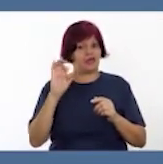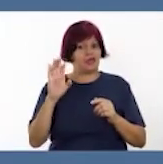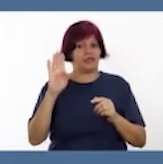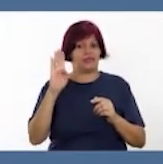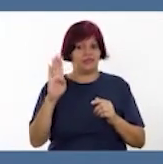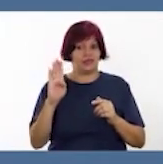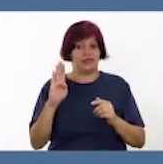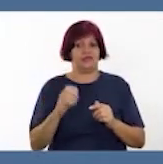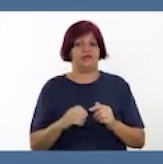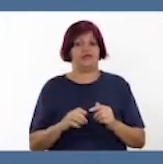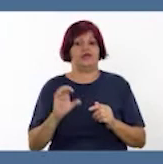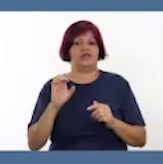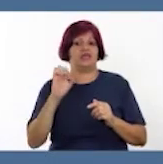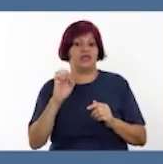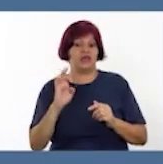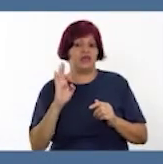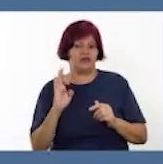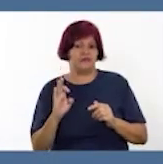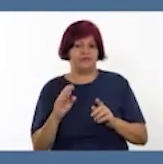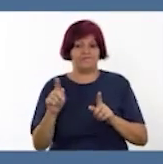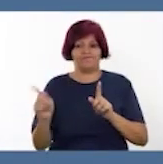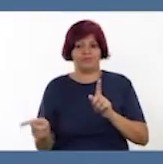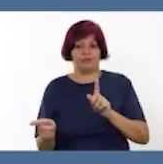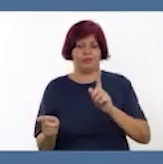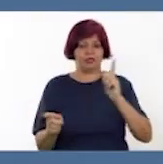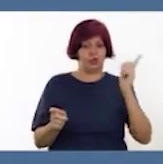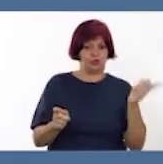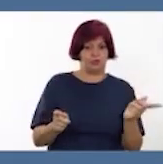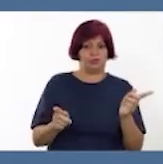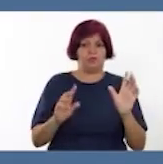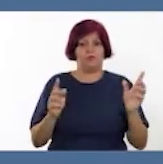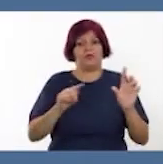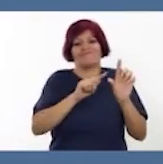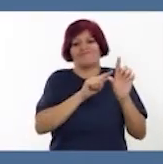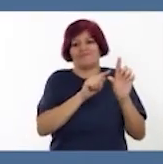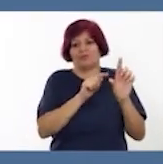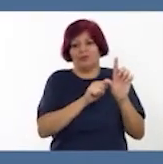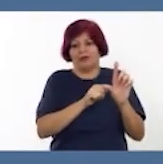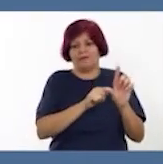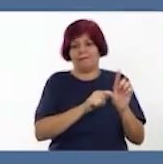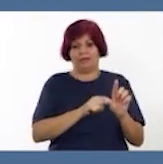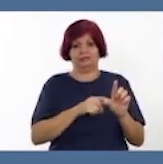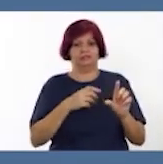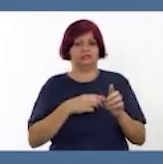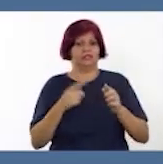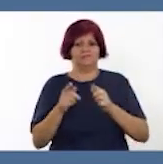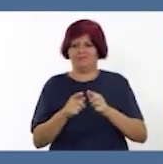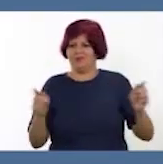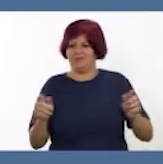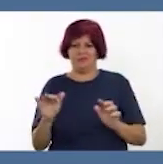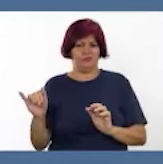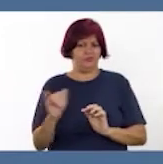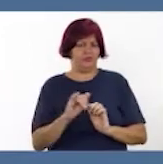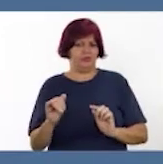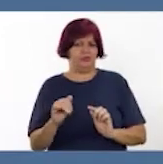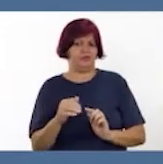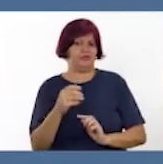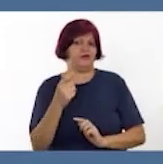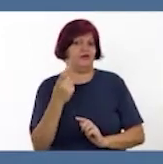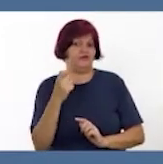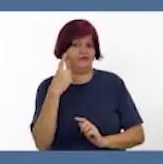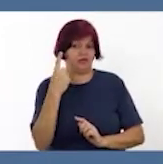ángulos que dos ángulos que son opuestos por el vértice tienen la misma amplitud. Ahí tengo uno, pero me falta